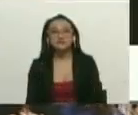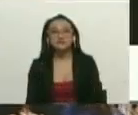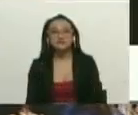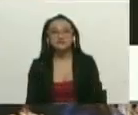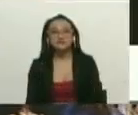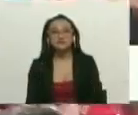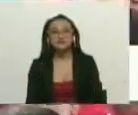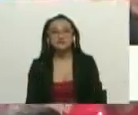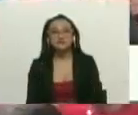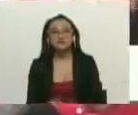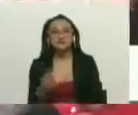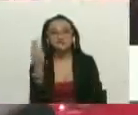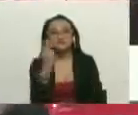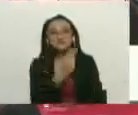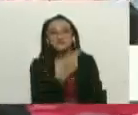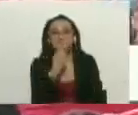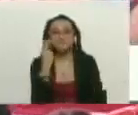Nos comprometemos,